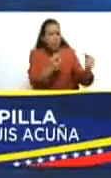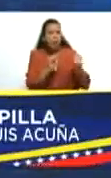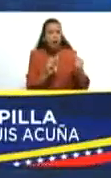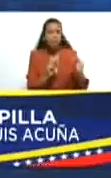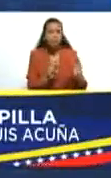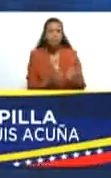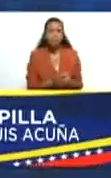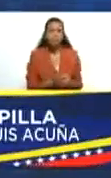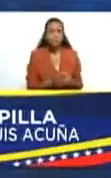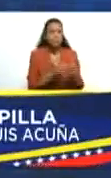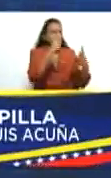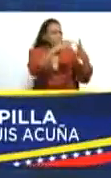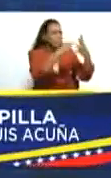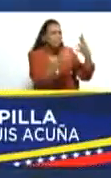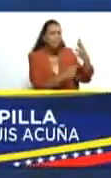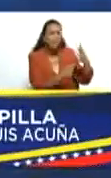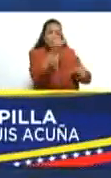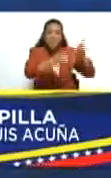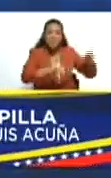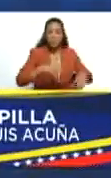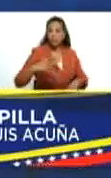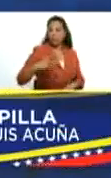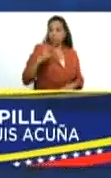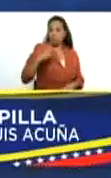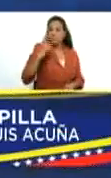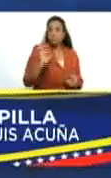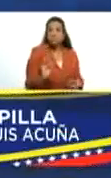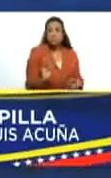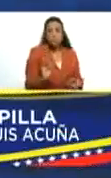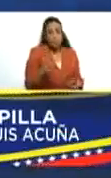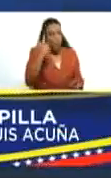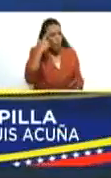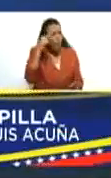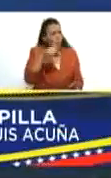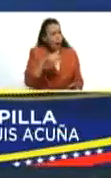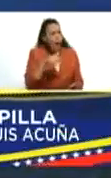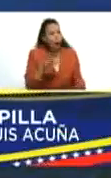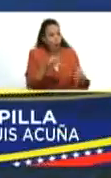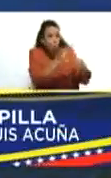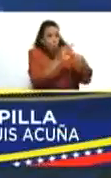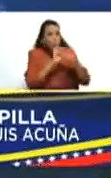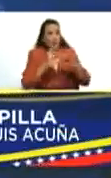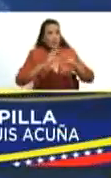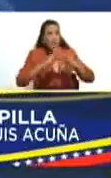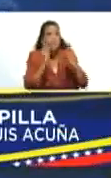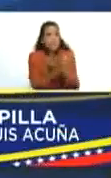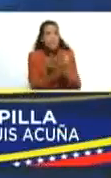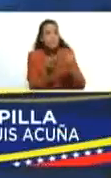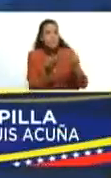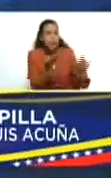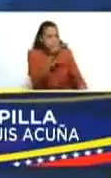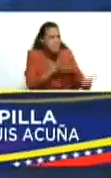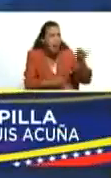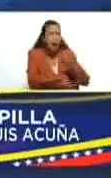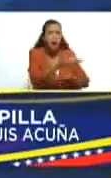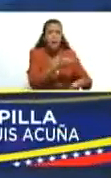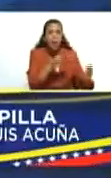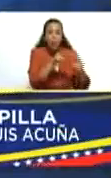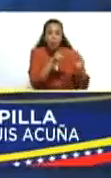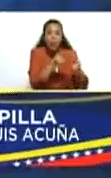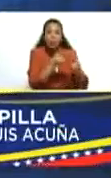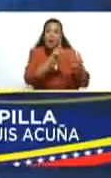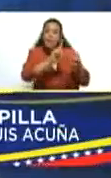Karl Ballinger, entre otros. Y ahí pudimos unir a nuestra familia. Ahí conocimos